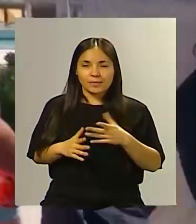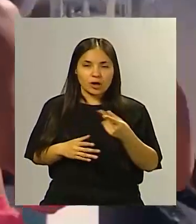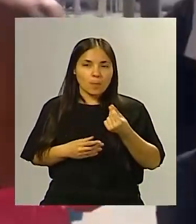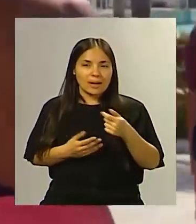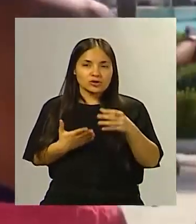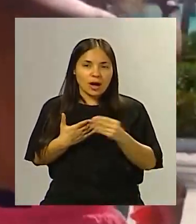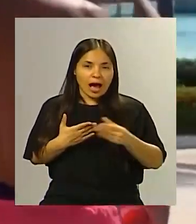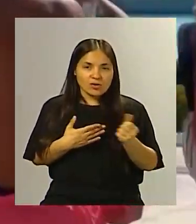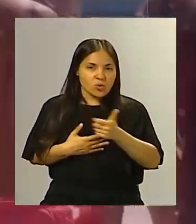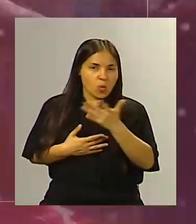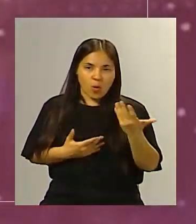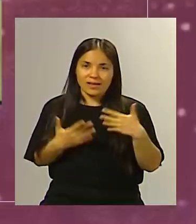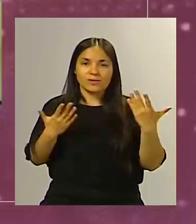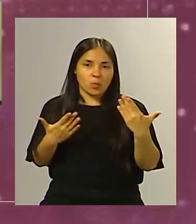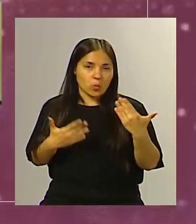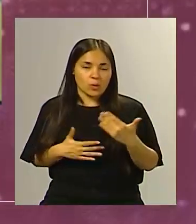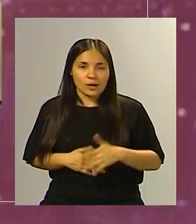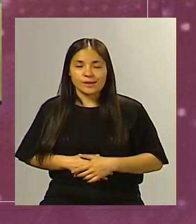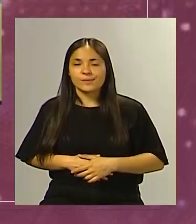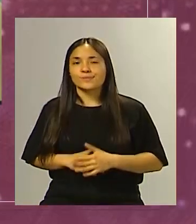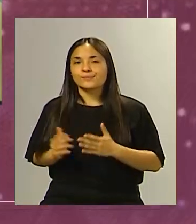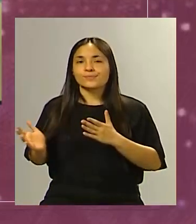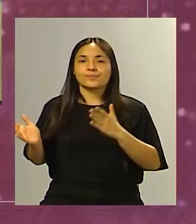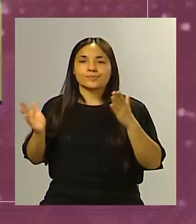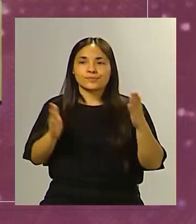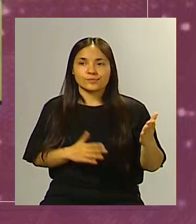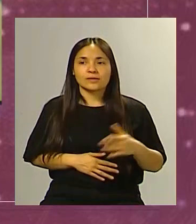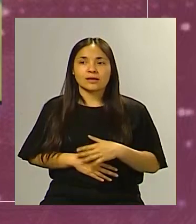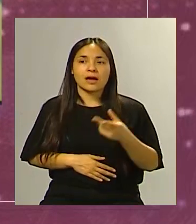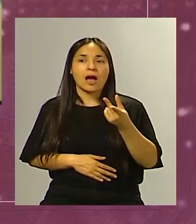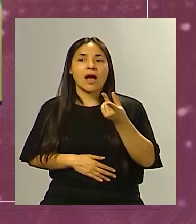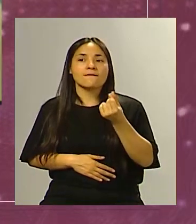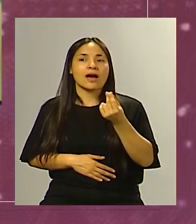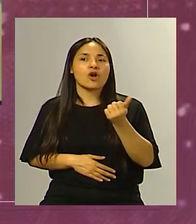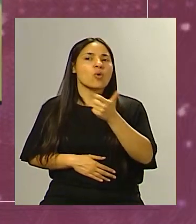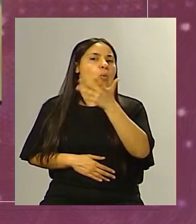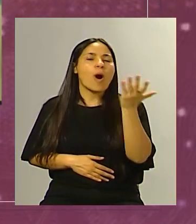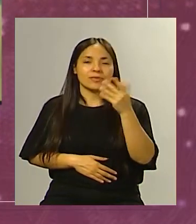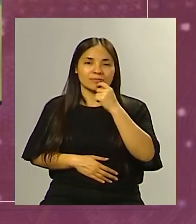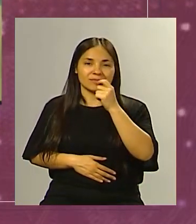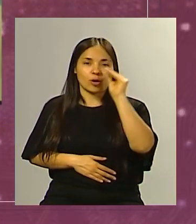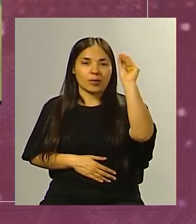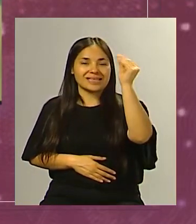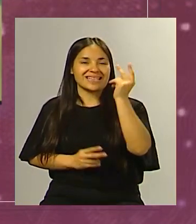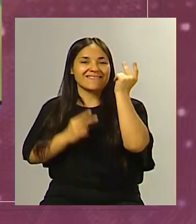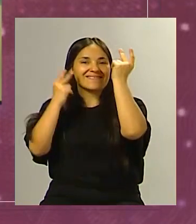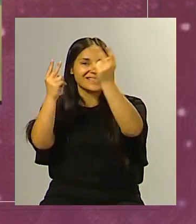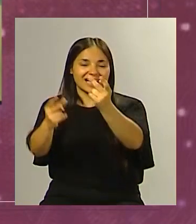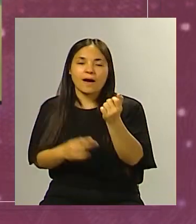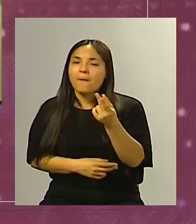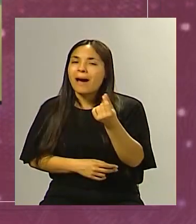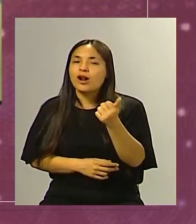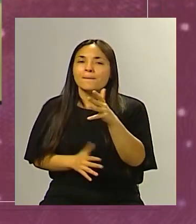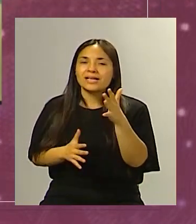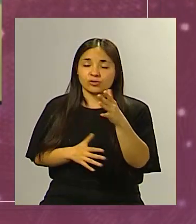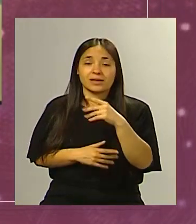en moneda extranjera. Ismael, ¿y cuál es el valor que hoy se maneja en un viaje a Brasil, por ejemplo, y cuál es el valor que se maneja